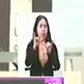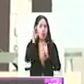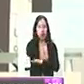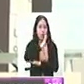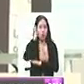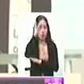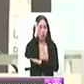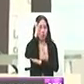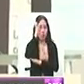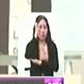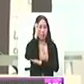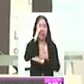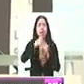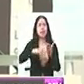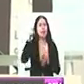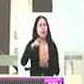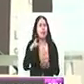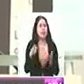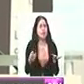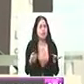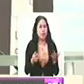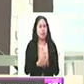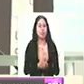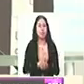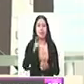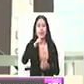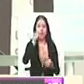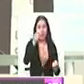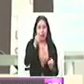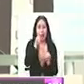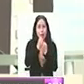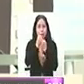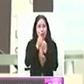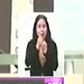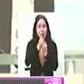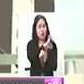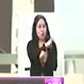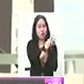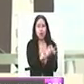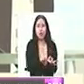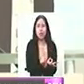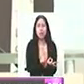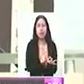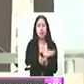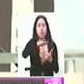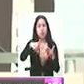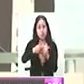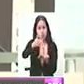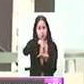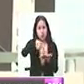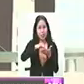salud, es fortalecer el primer nivel de atención en salud,